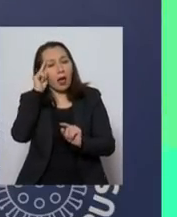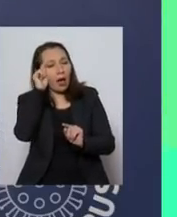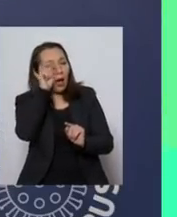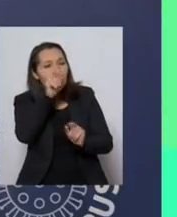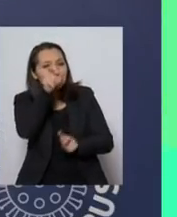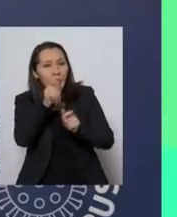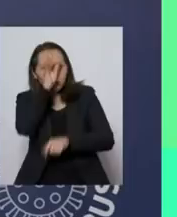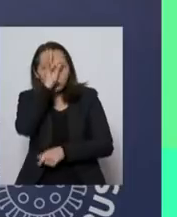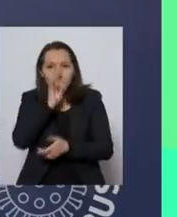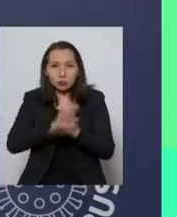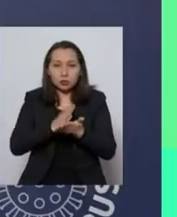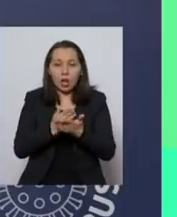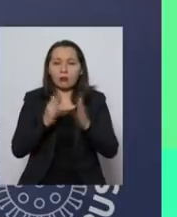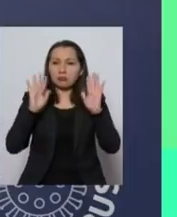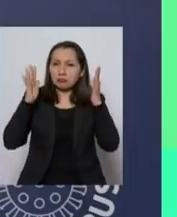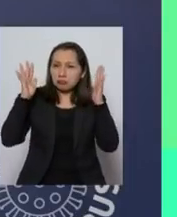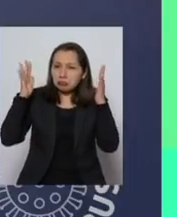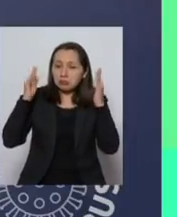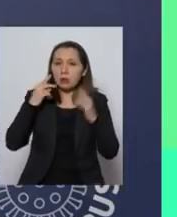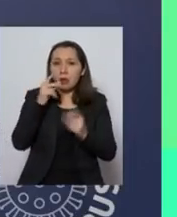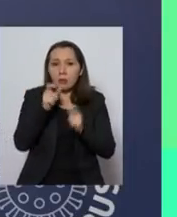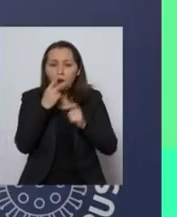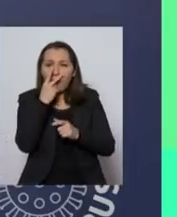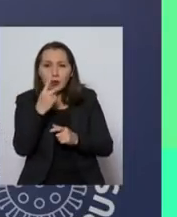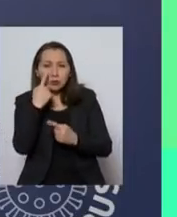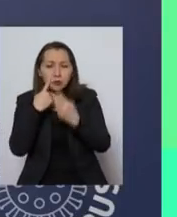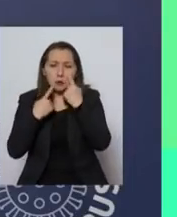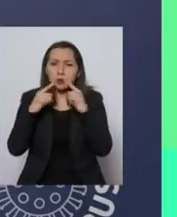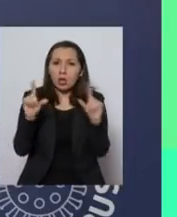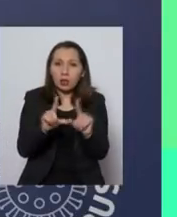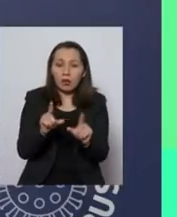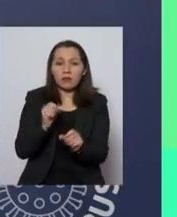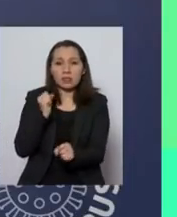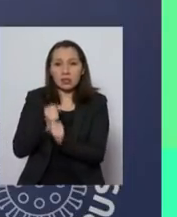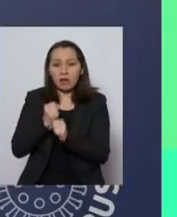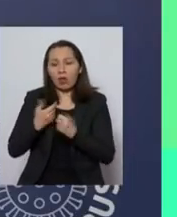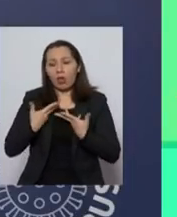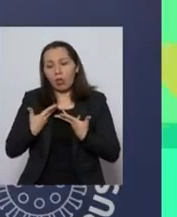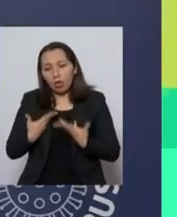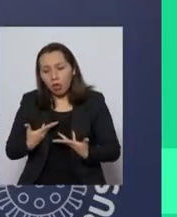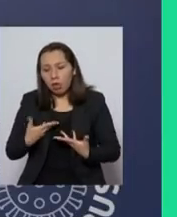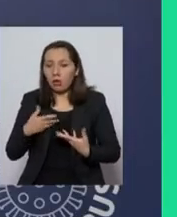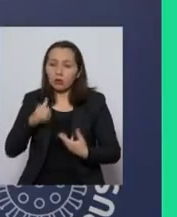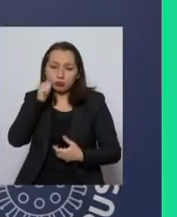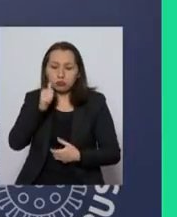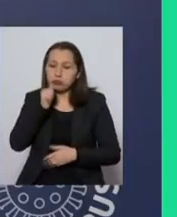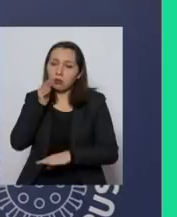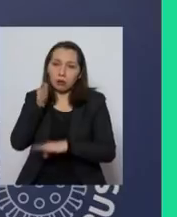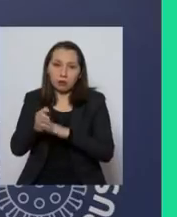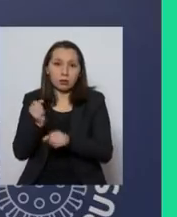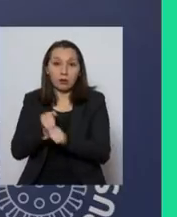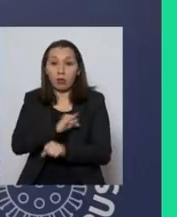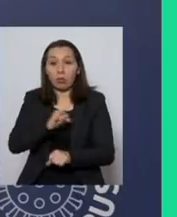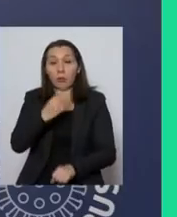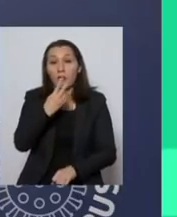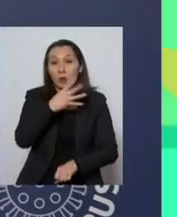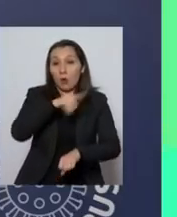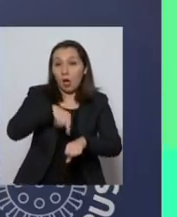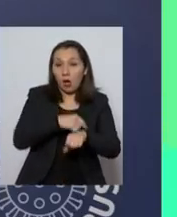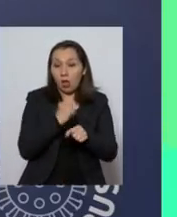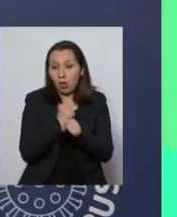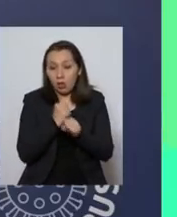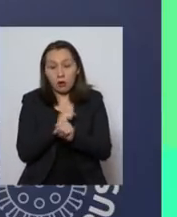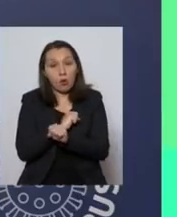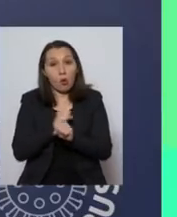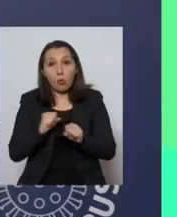esas personas, a la persona que hemos visto llorando en televisión, al trabajador que está agotado, que está cansado, que después de 24 horas no ha